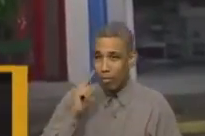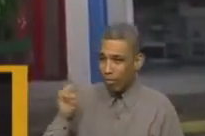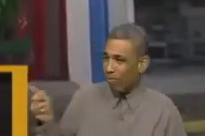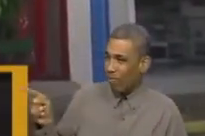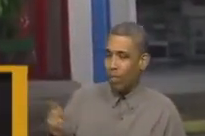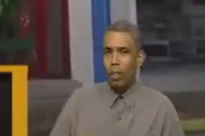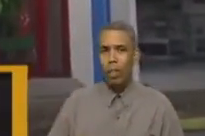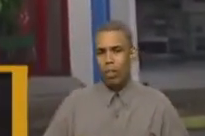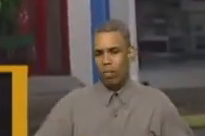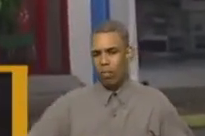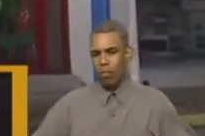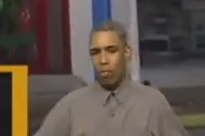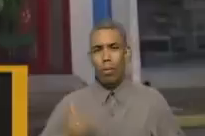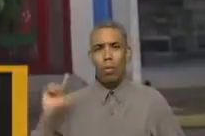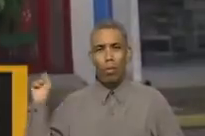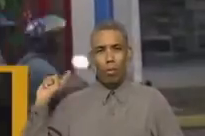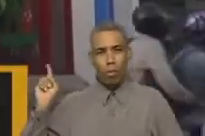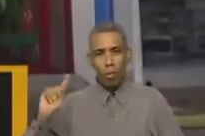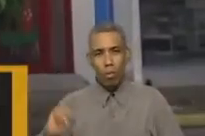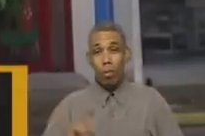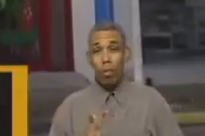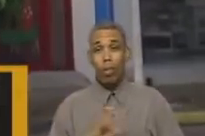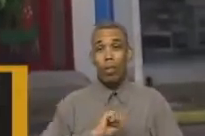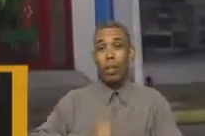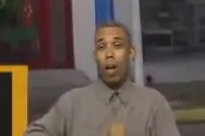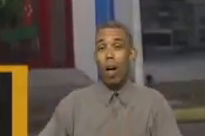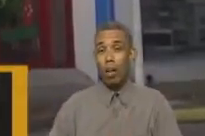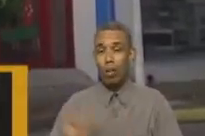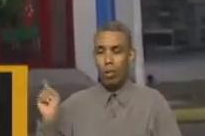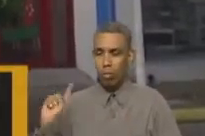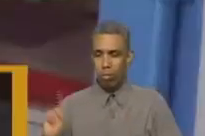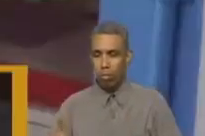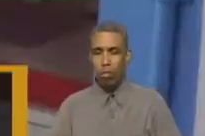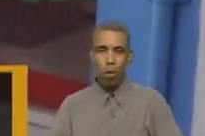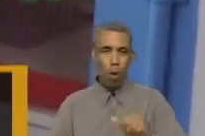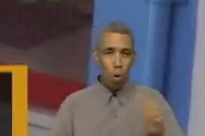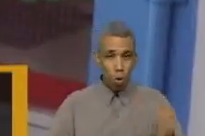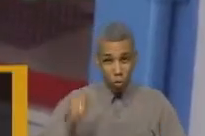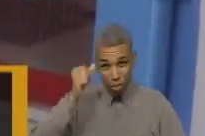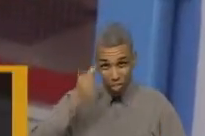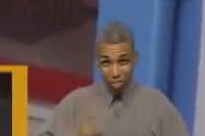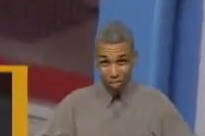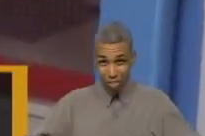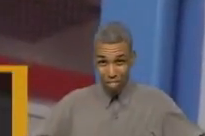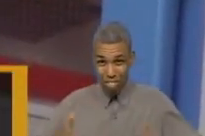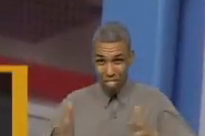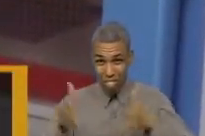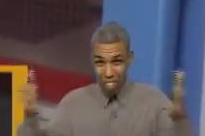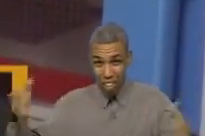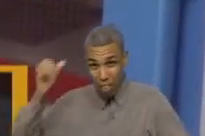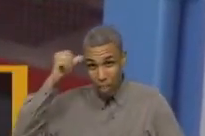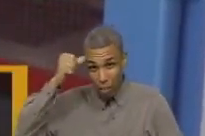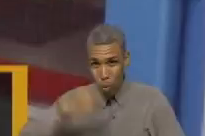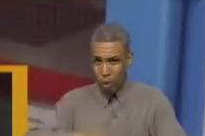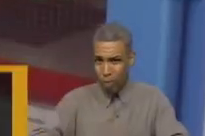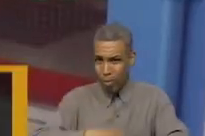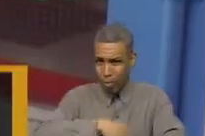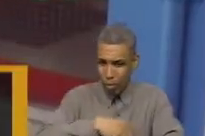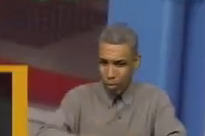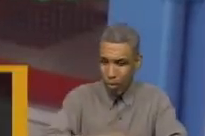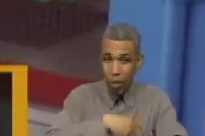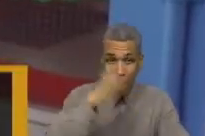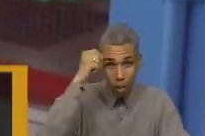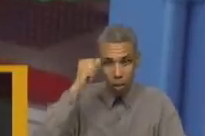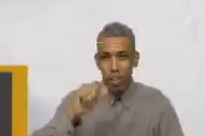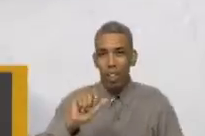en el país, igual que el almacenes Ley, fueron los pioneros de los grandes almacenes por departamentos en el